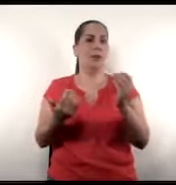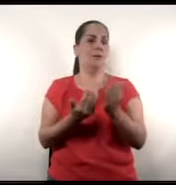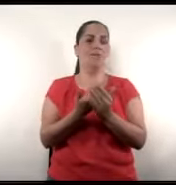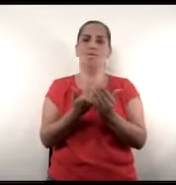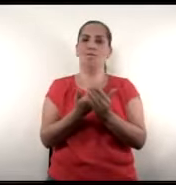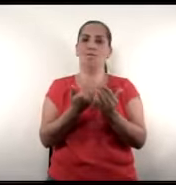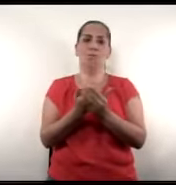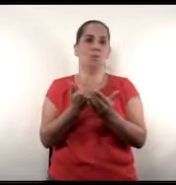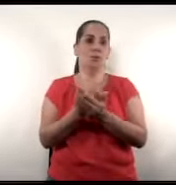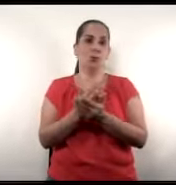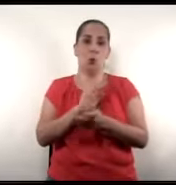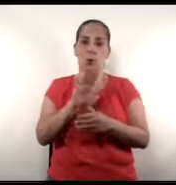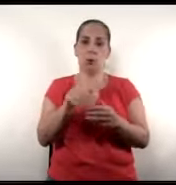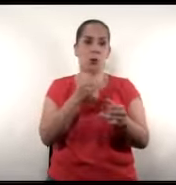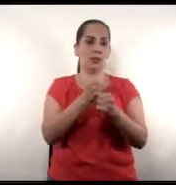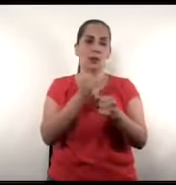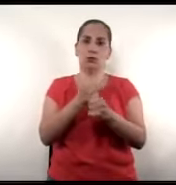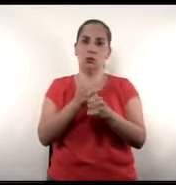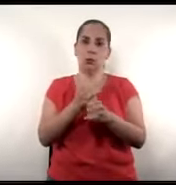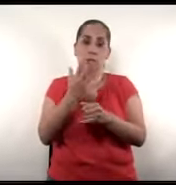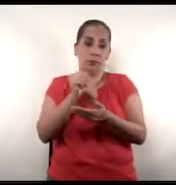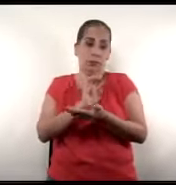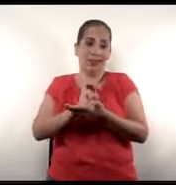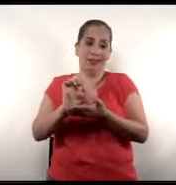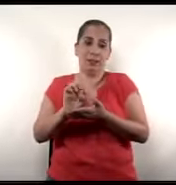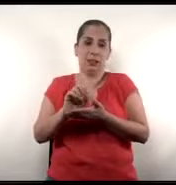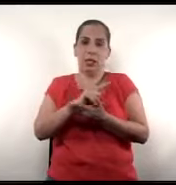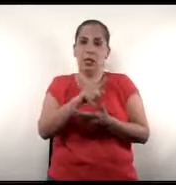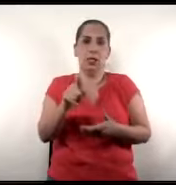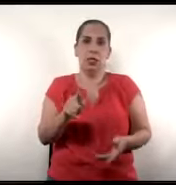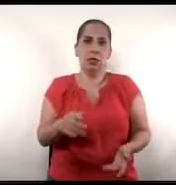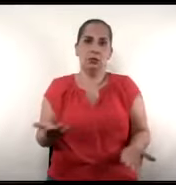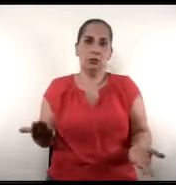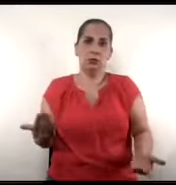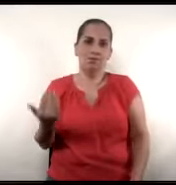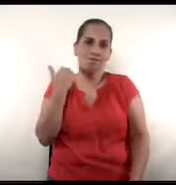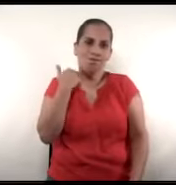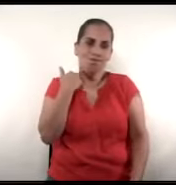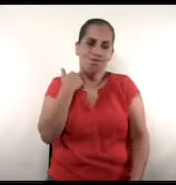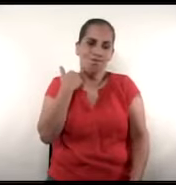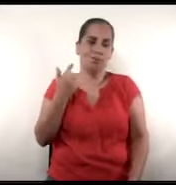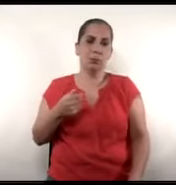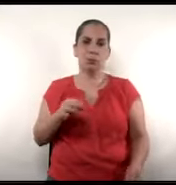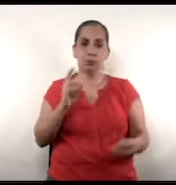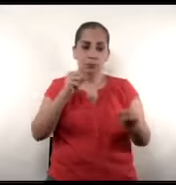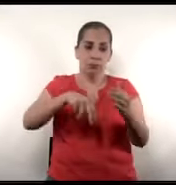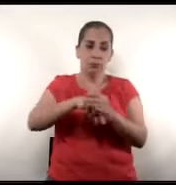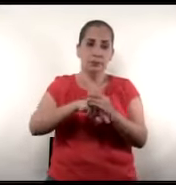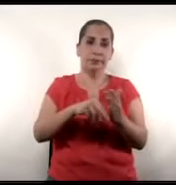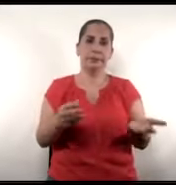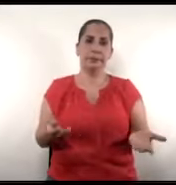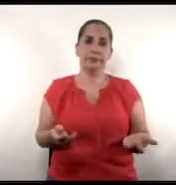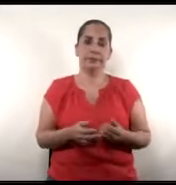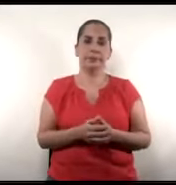arquitectura institucional para evitar esas majadas de manguera entre bomberos. Lo otro